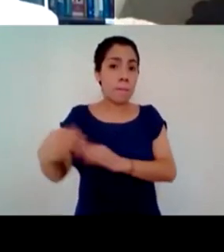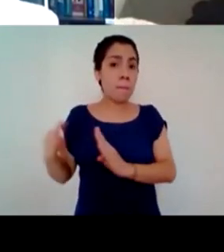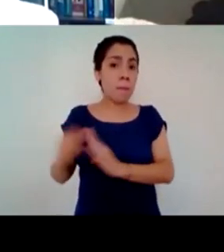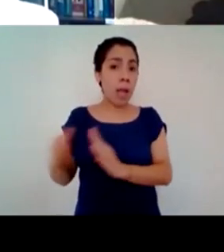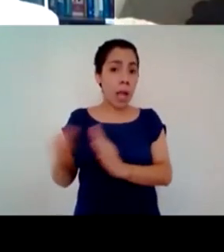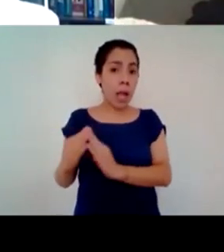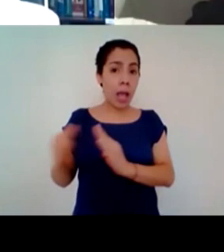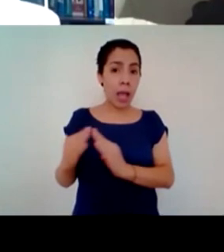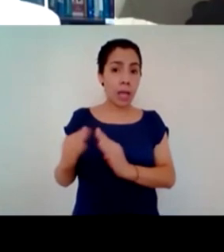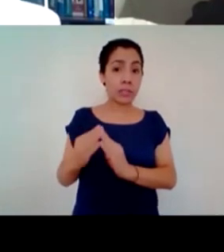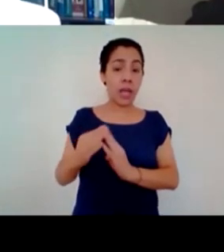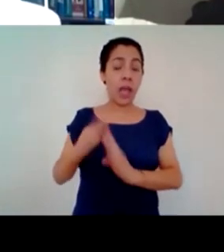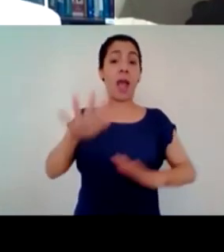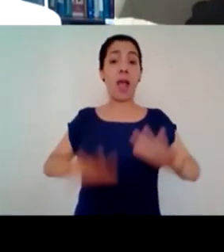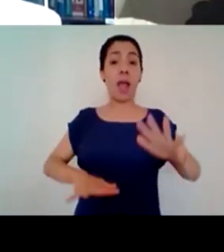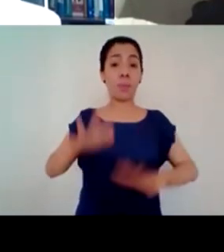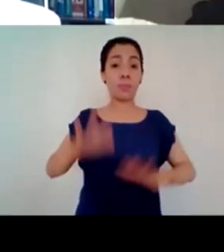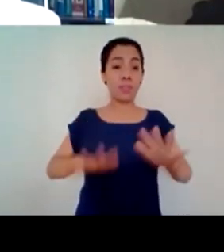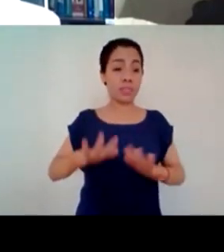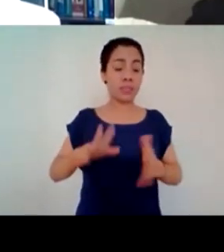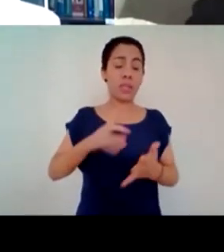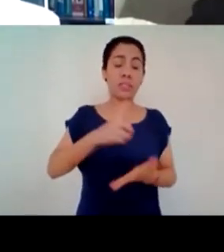vuelve